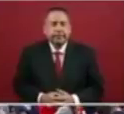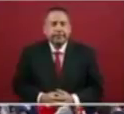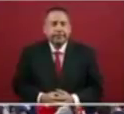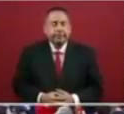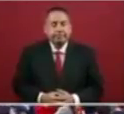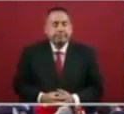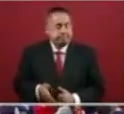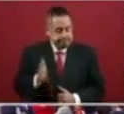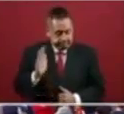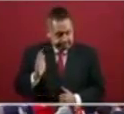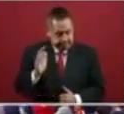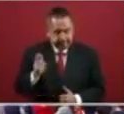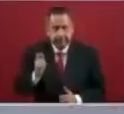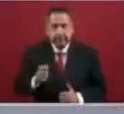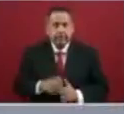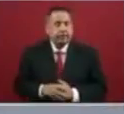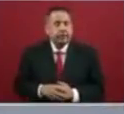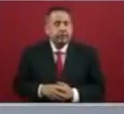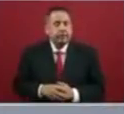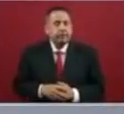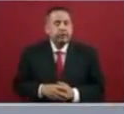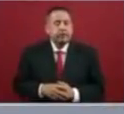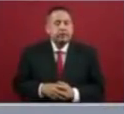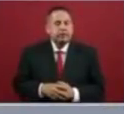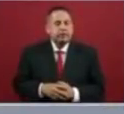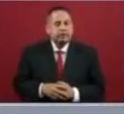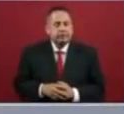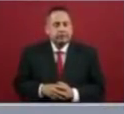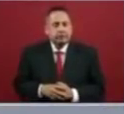Ya están funcionando